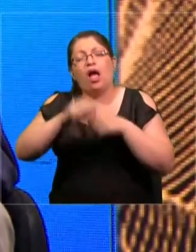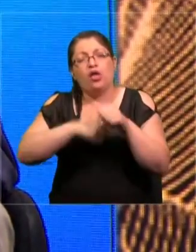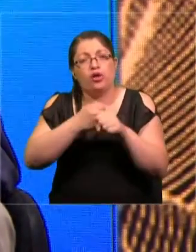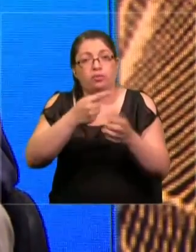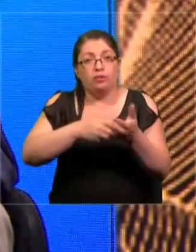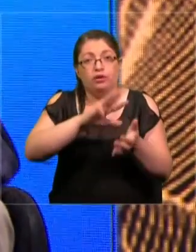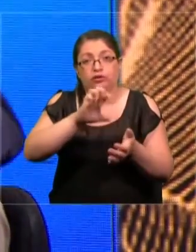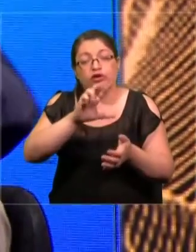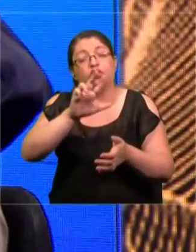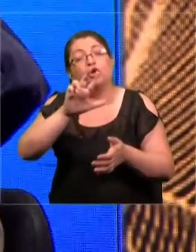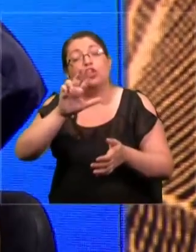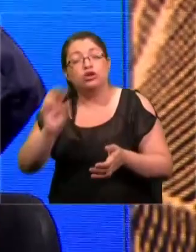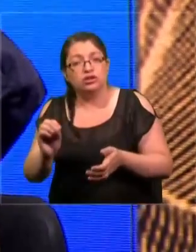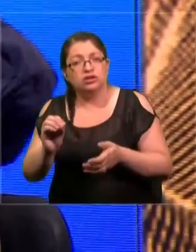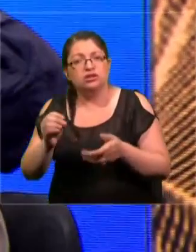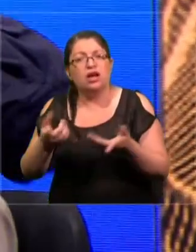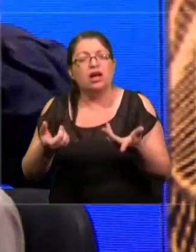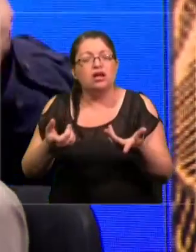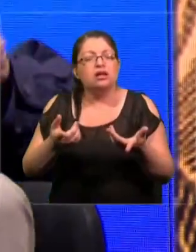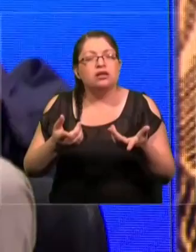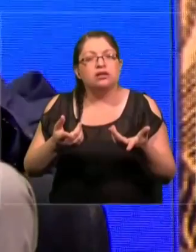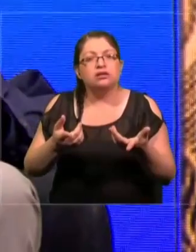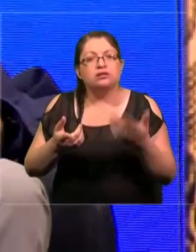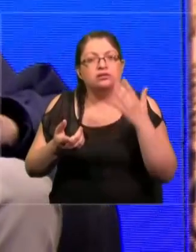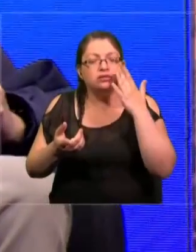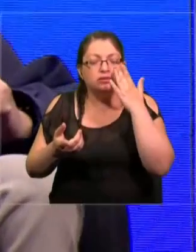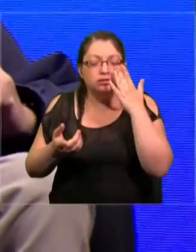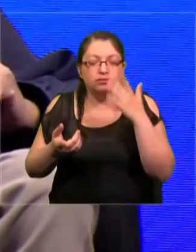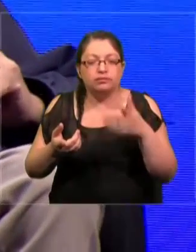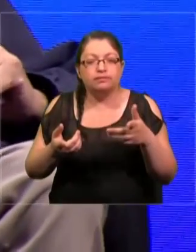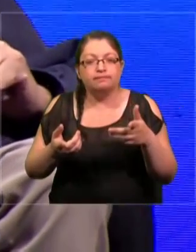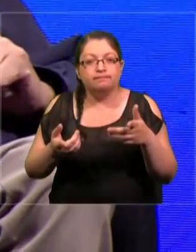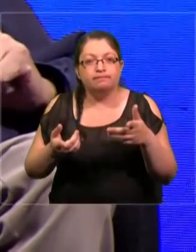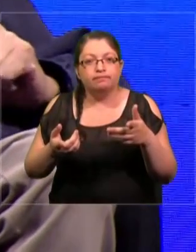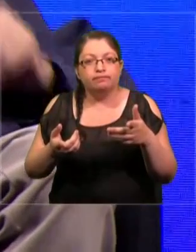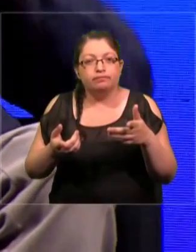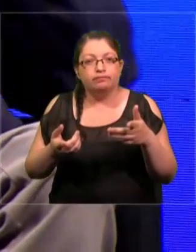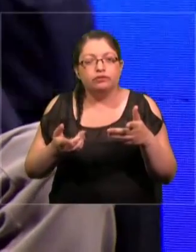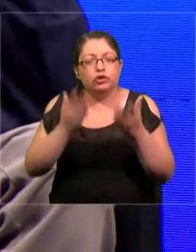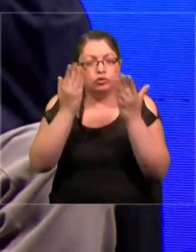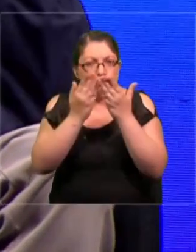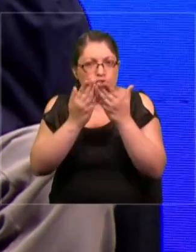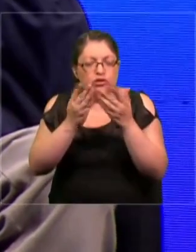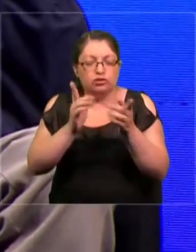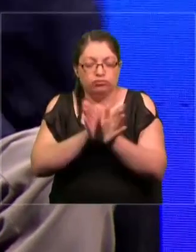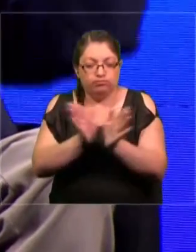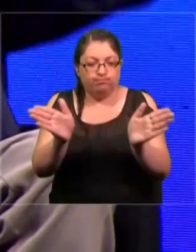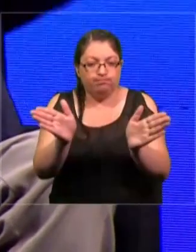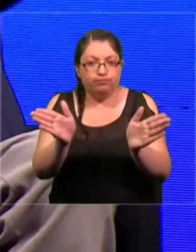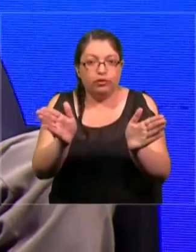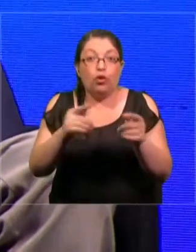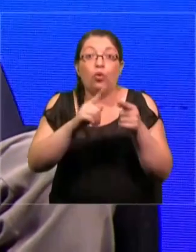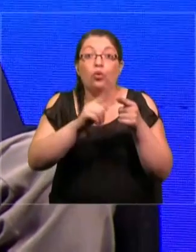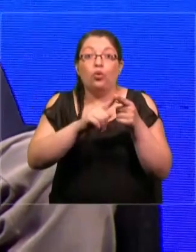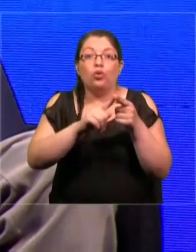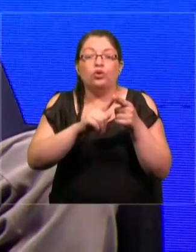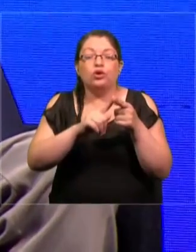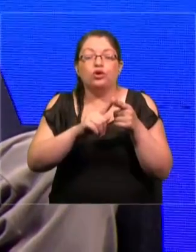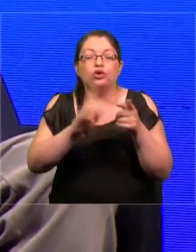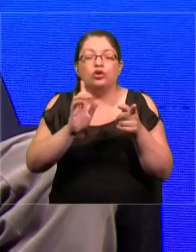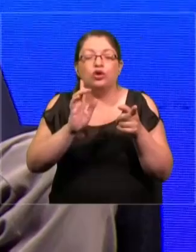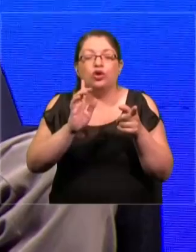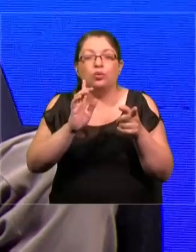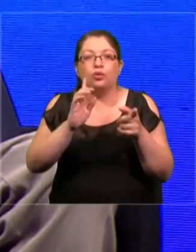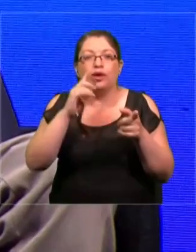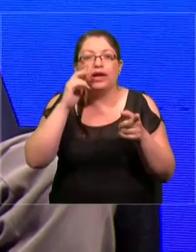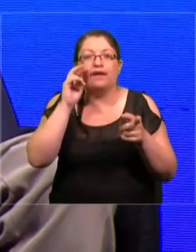es una disciplina que tiene dos rasgos fundamentales. Uno no mira la historia desde